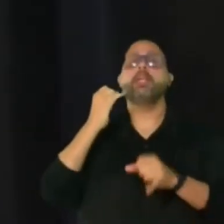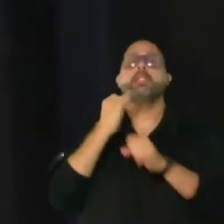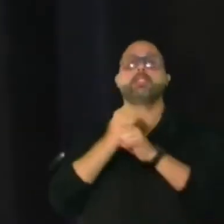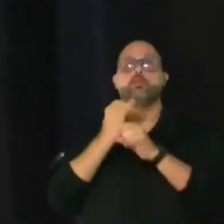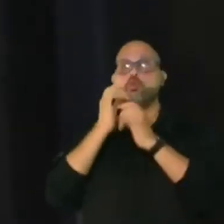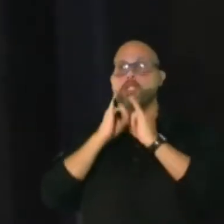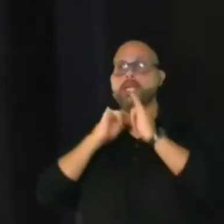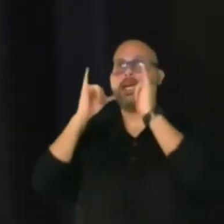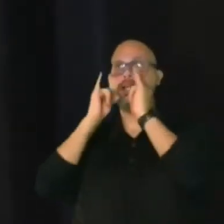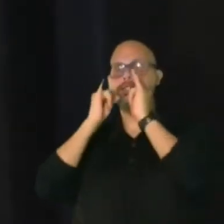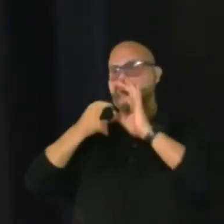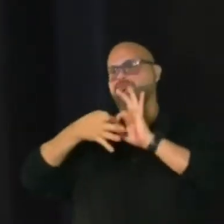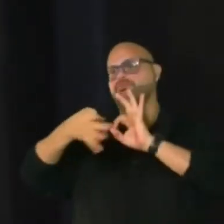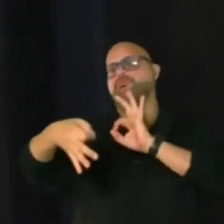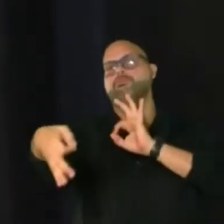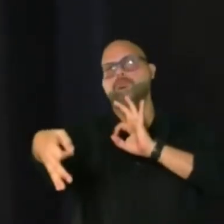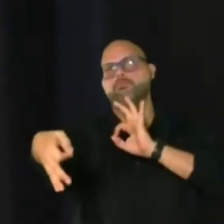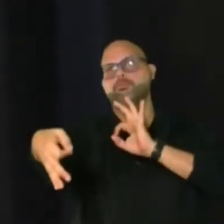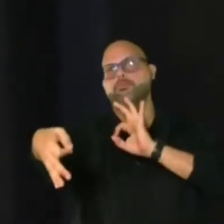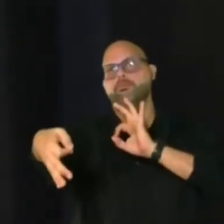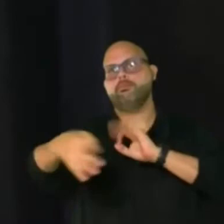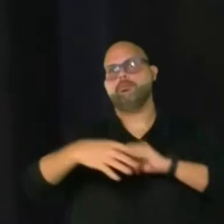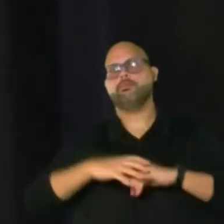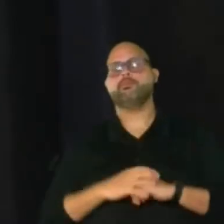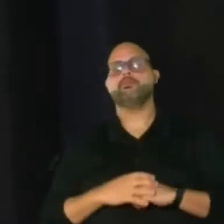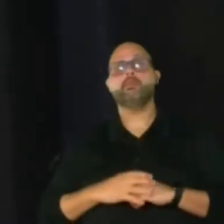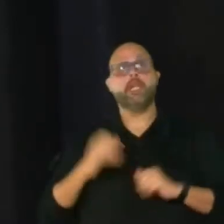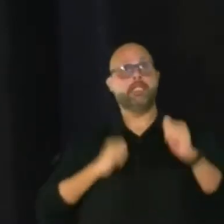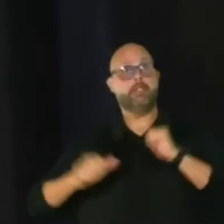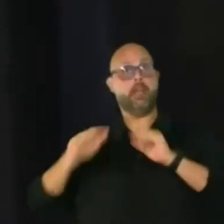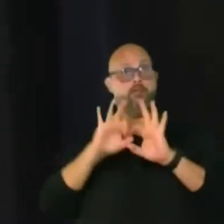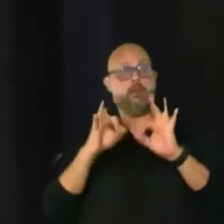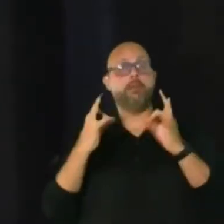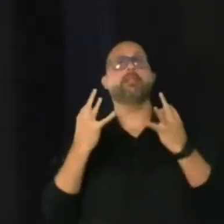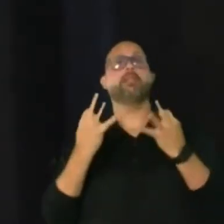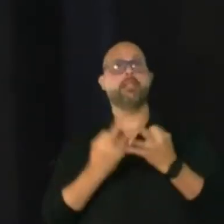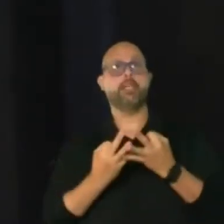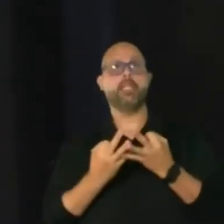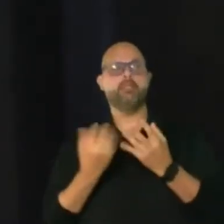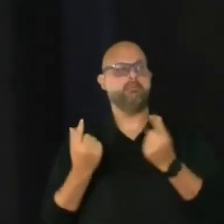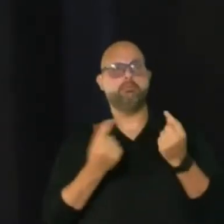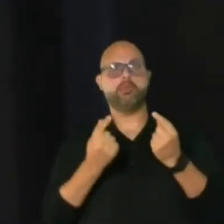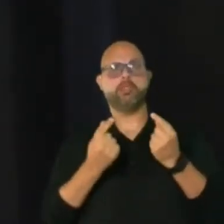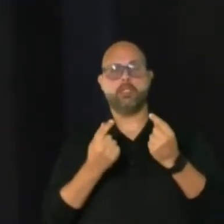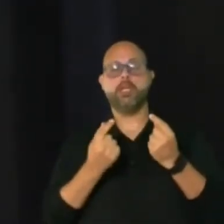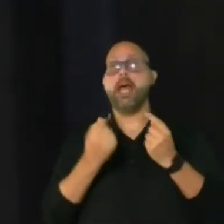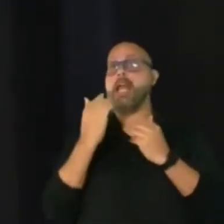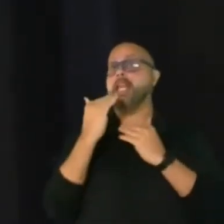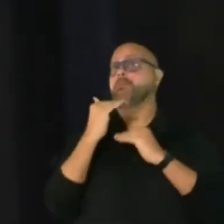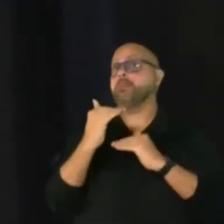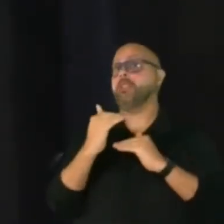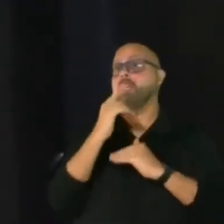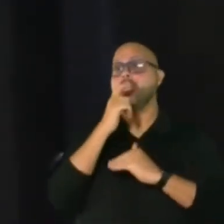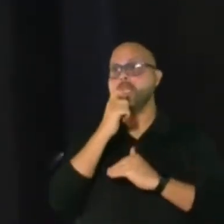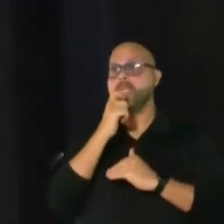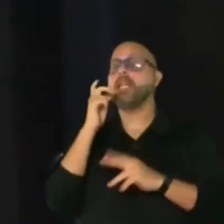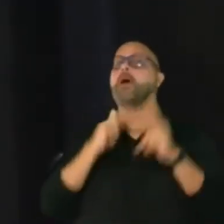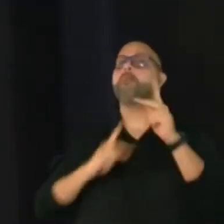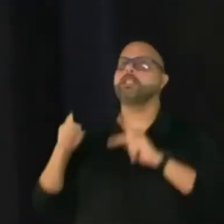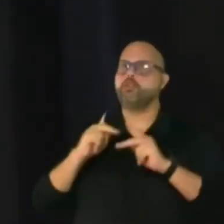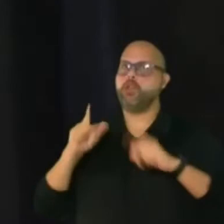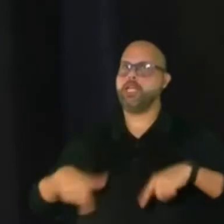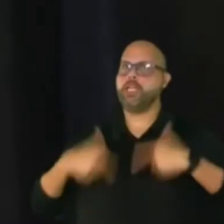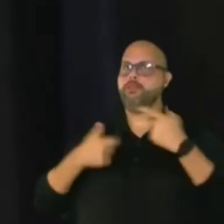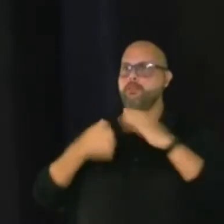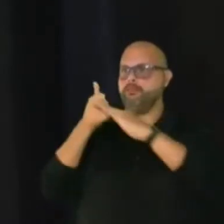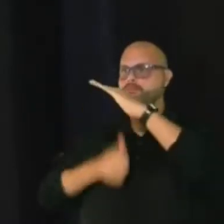carcelarias. Las actividades familiares y agasajos se limitarán a aquellas que vivan bajo el mismo techo. Sin